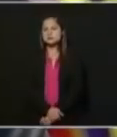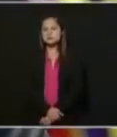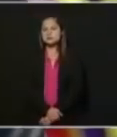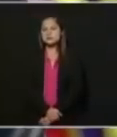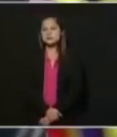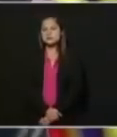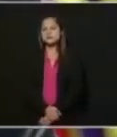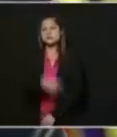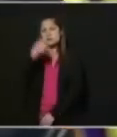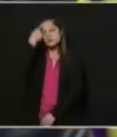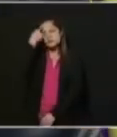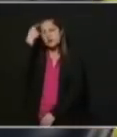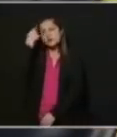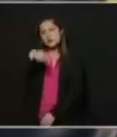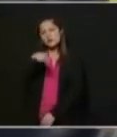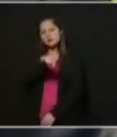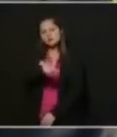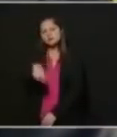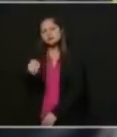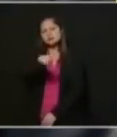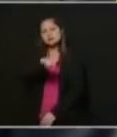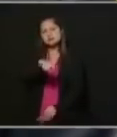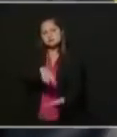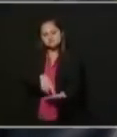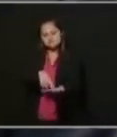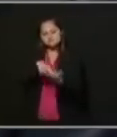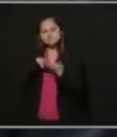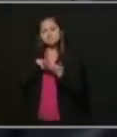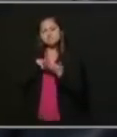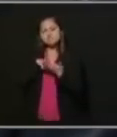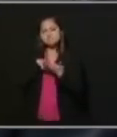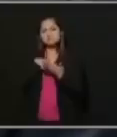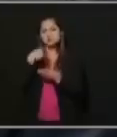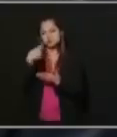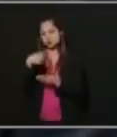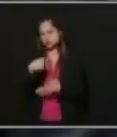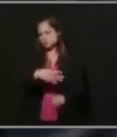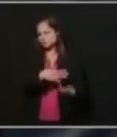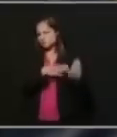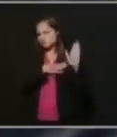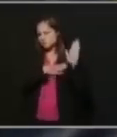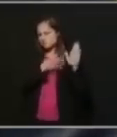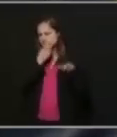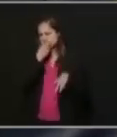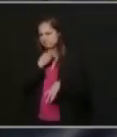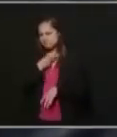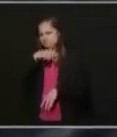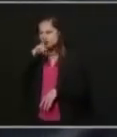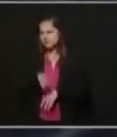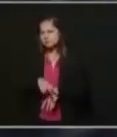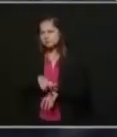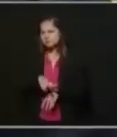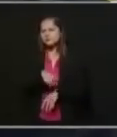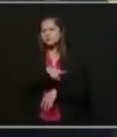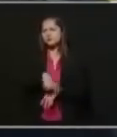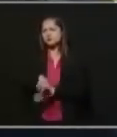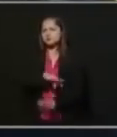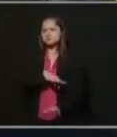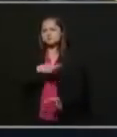nada más manifiesten que bajo protesta de decir verdad van a